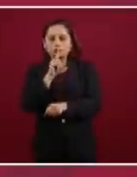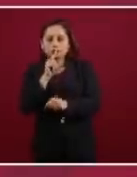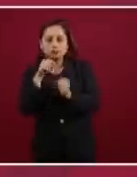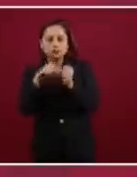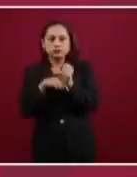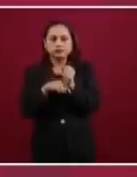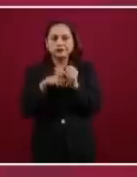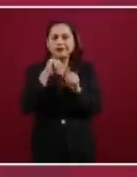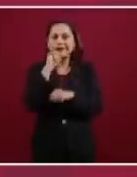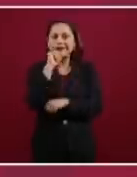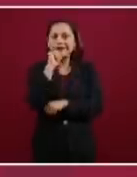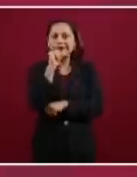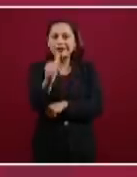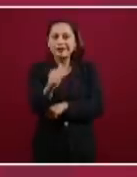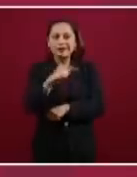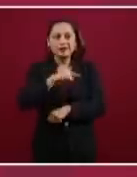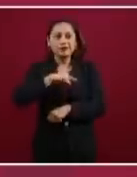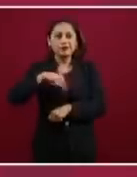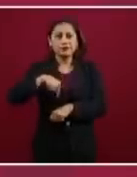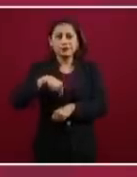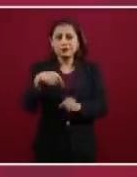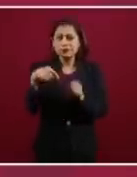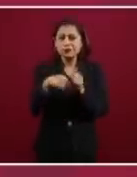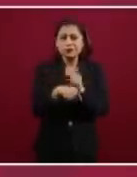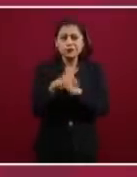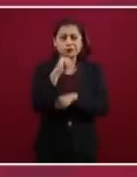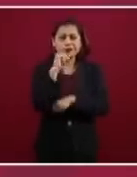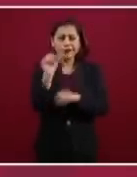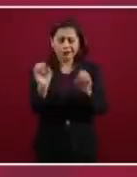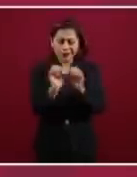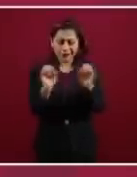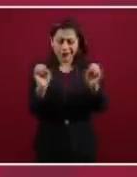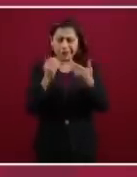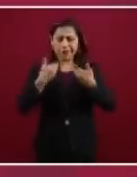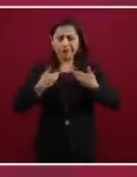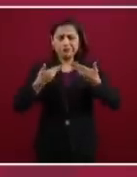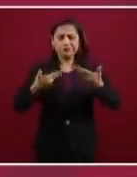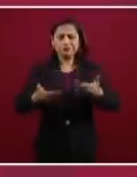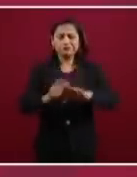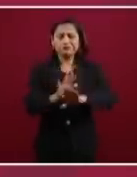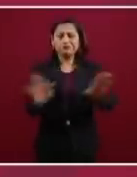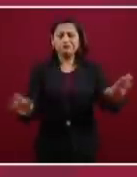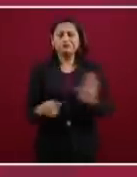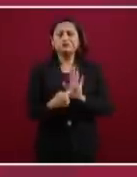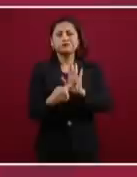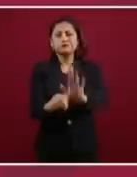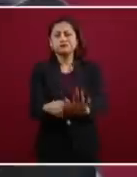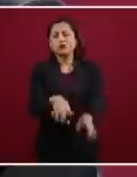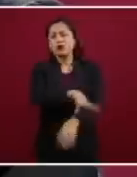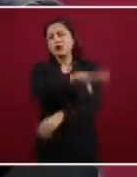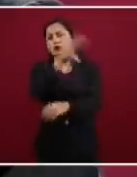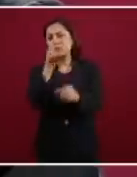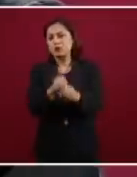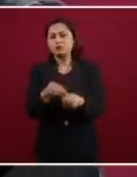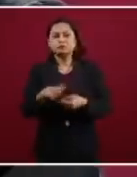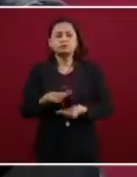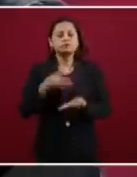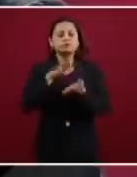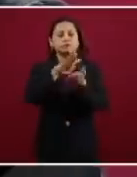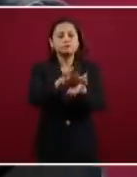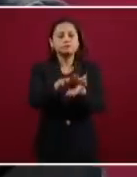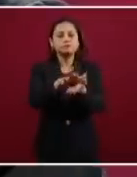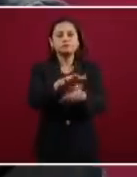que ocultar toda la información deben delegar